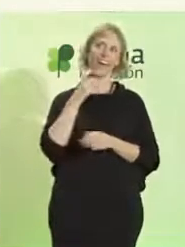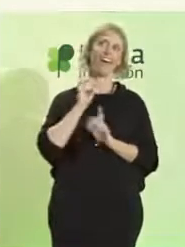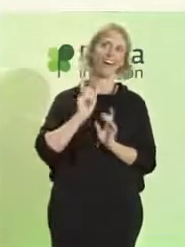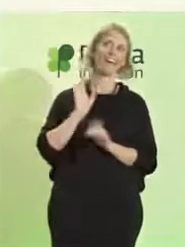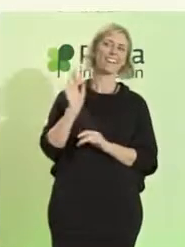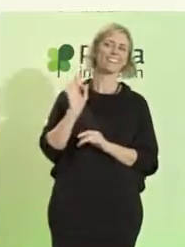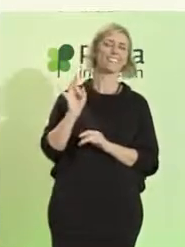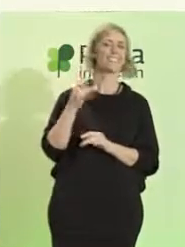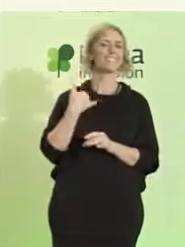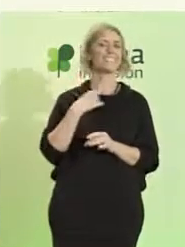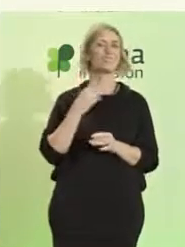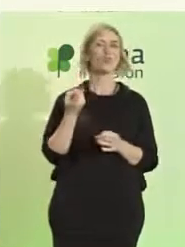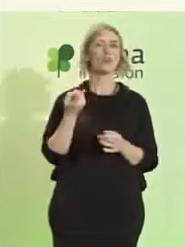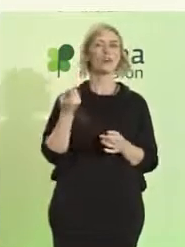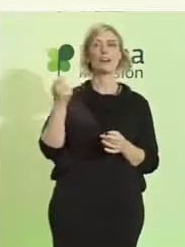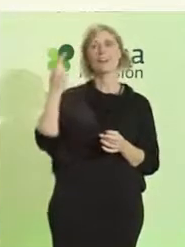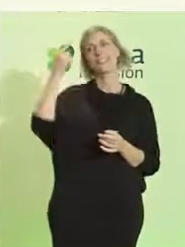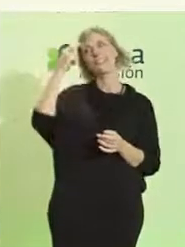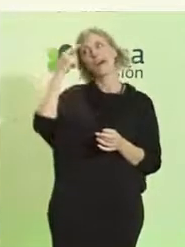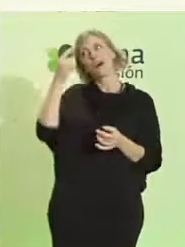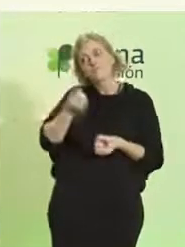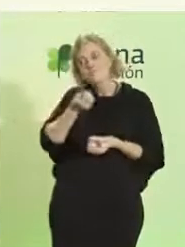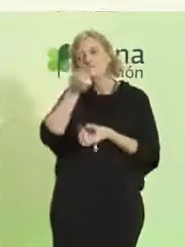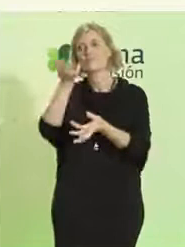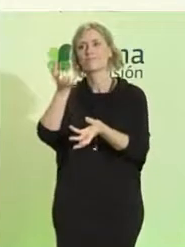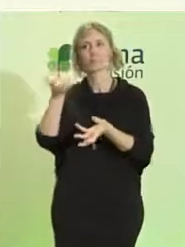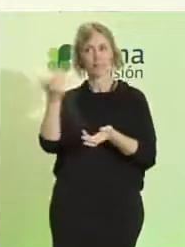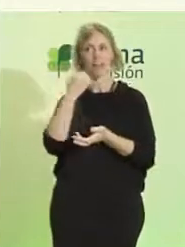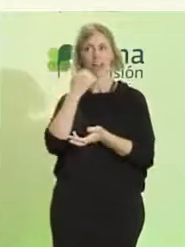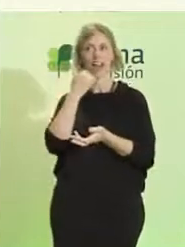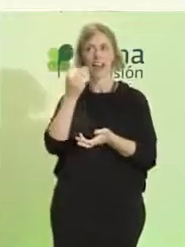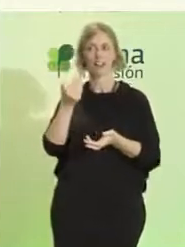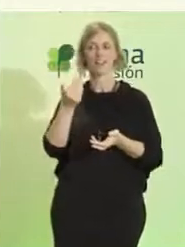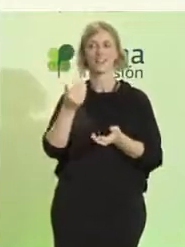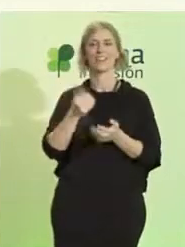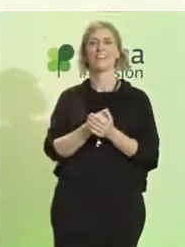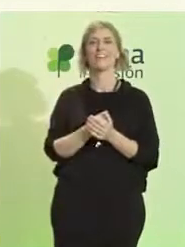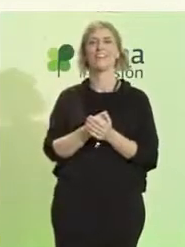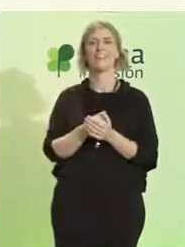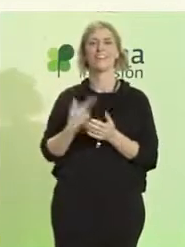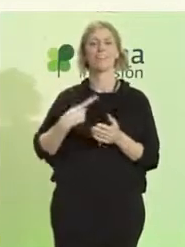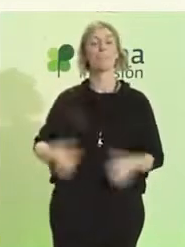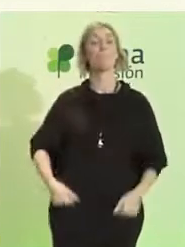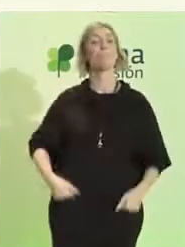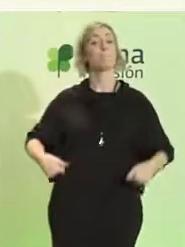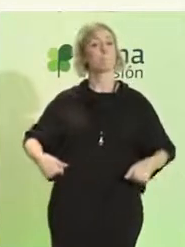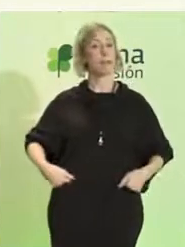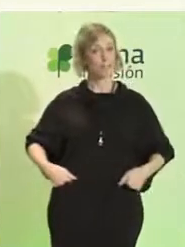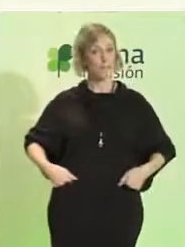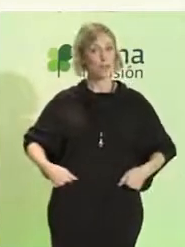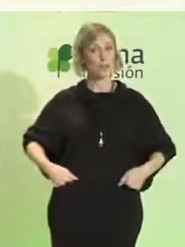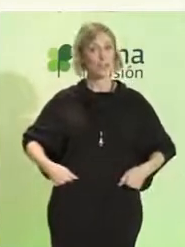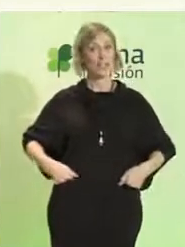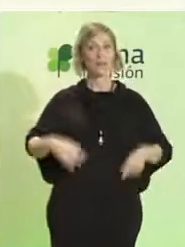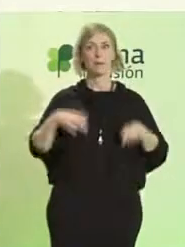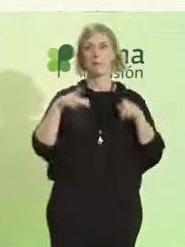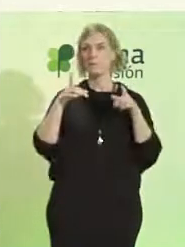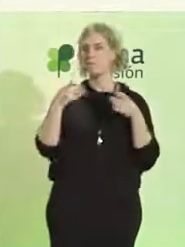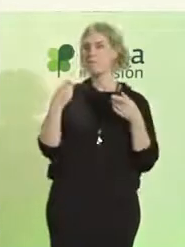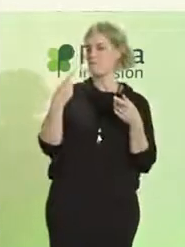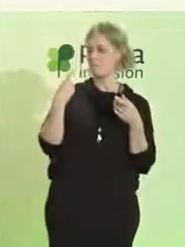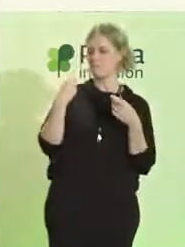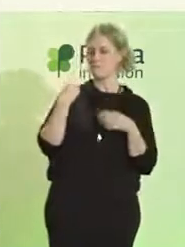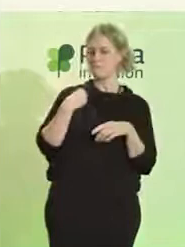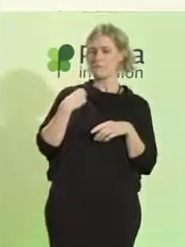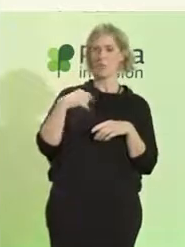mensaje, evidentemente, perdón, porque me estoy metiendo ya es que me caliento. Estos pantalones no son los mismos que trae alguien que representa una institución, con lo cual solo con subir